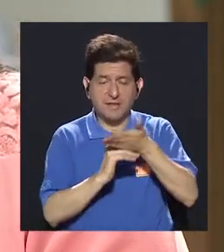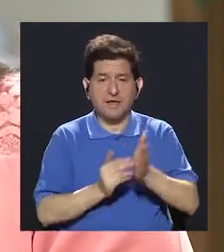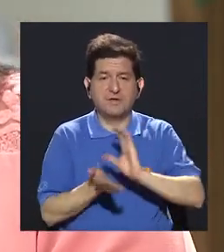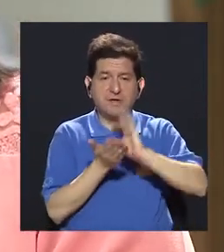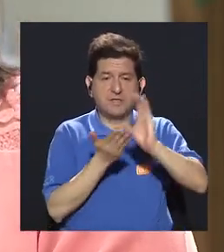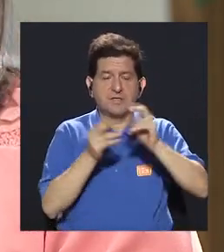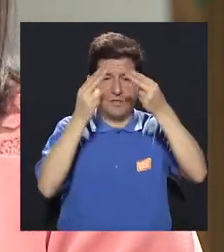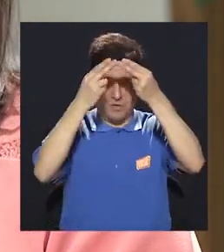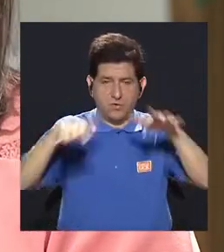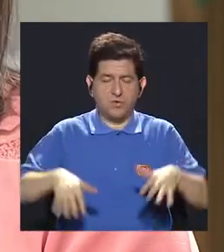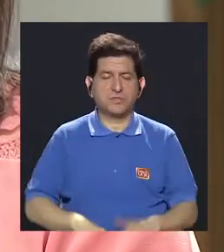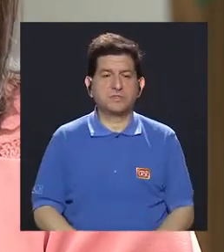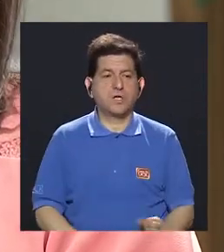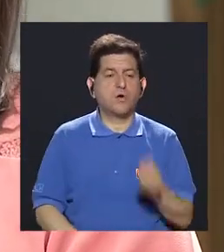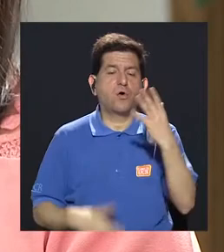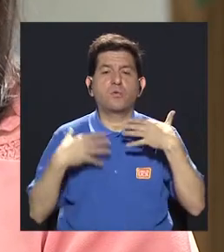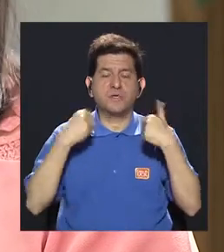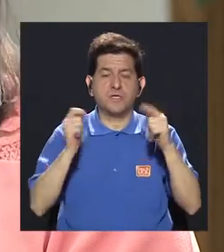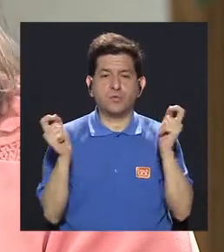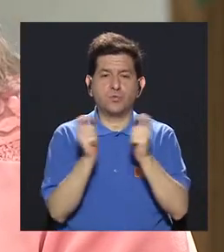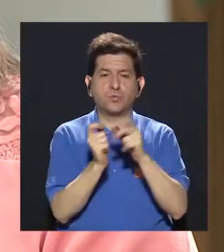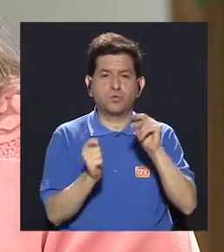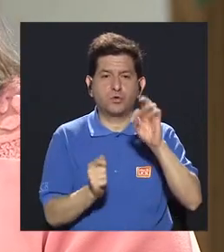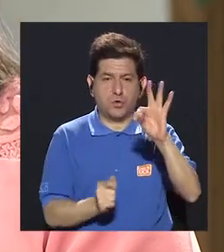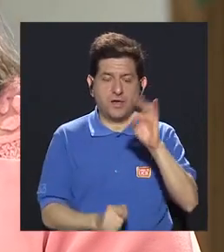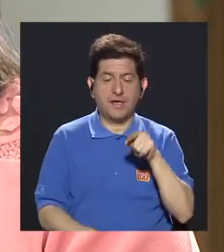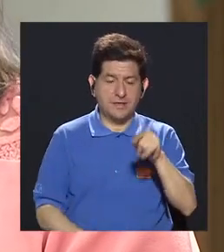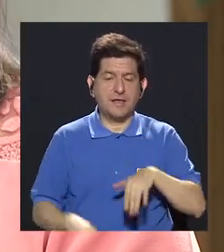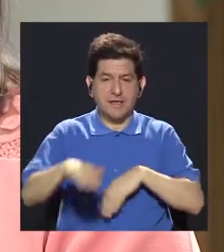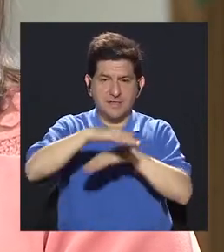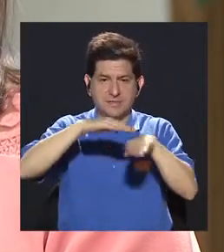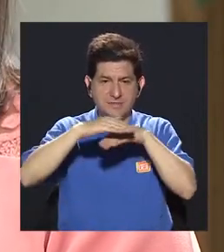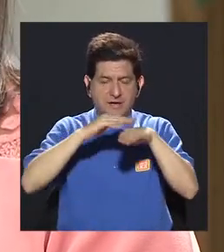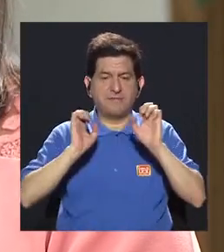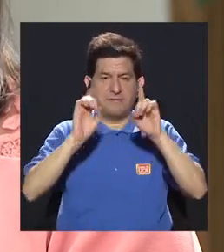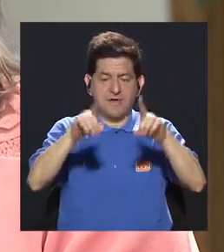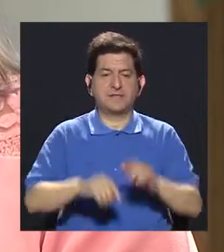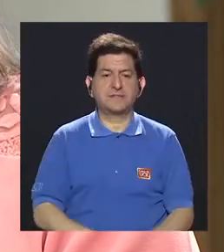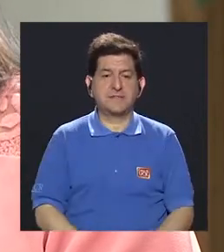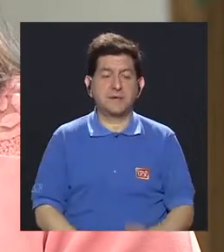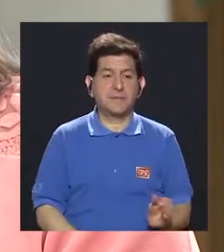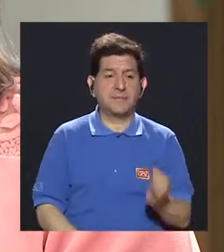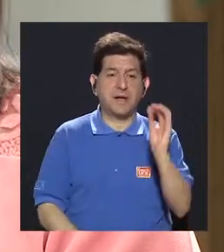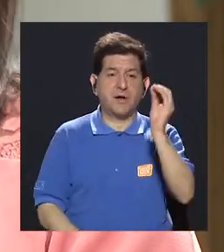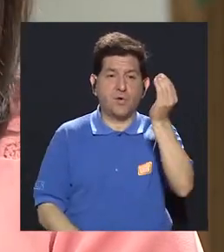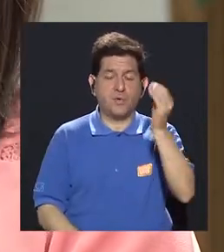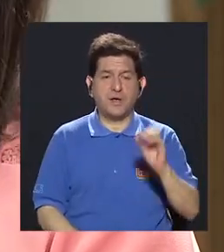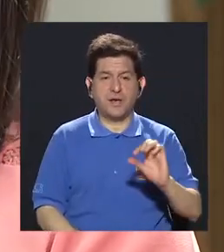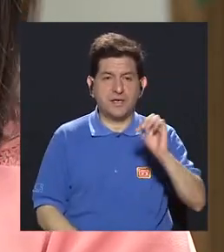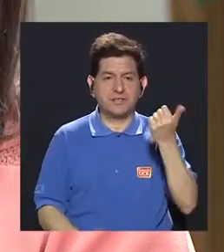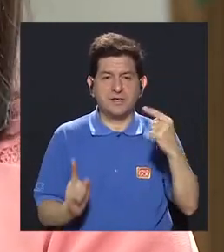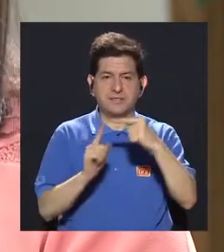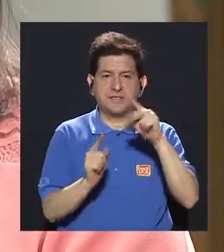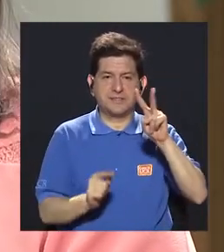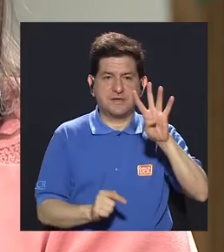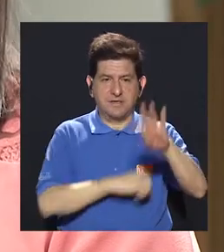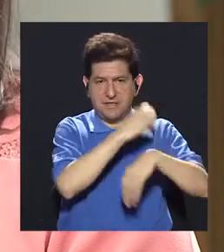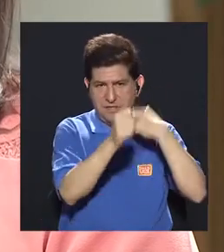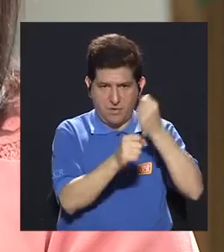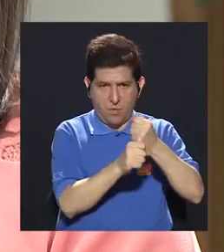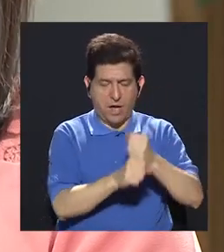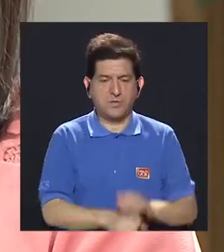en línea. Entonces, jovensalud.net es una plataforma educativa para chicos, chicas y jóvenes de 10 a 24